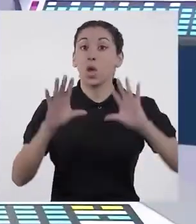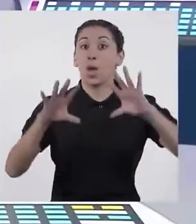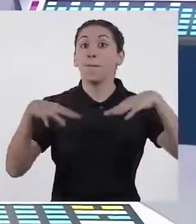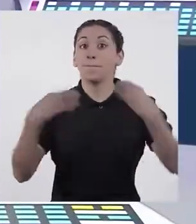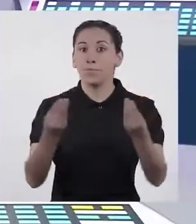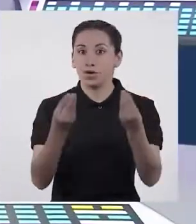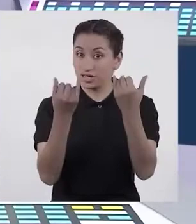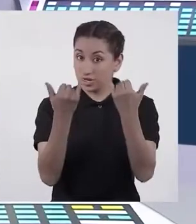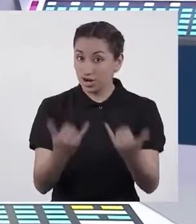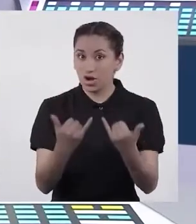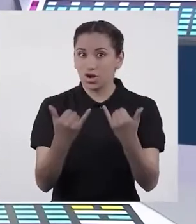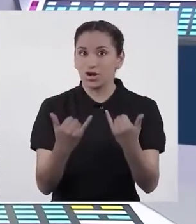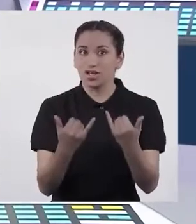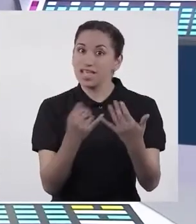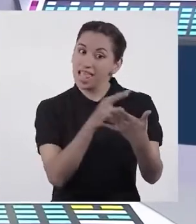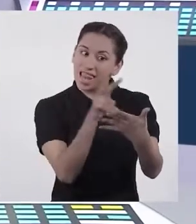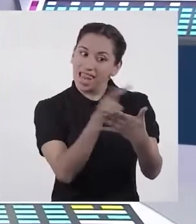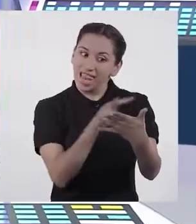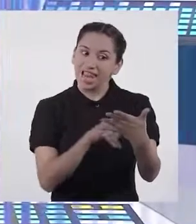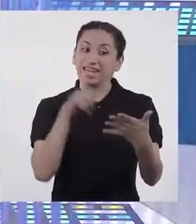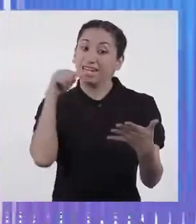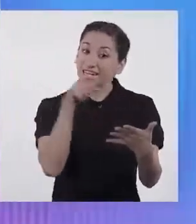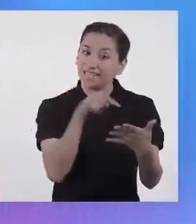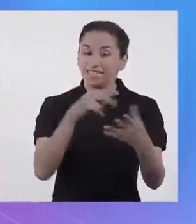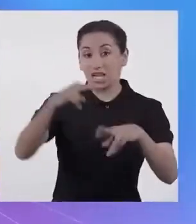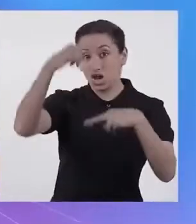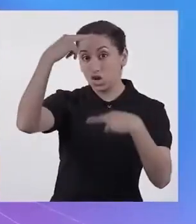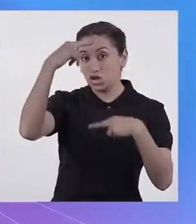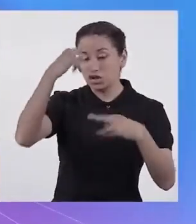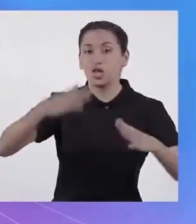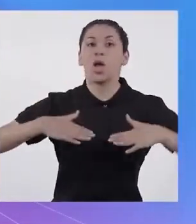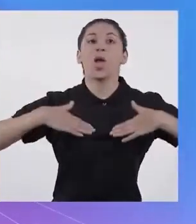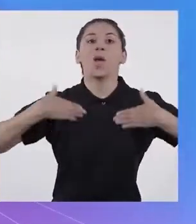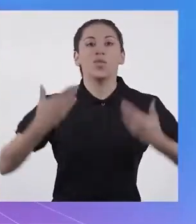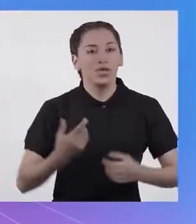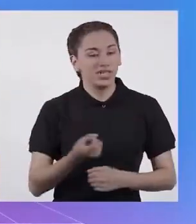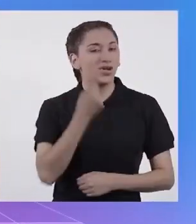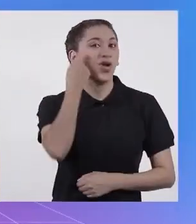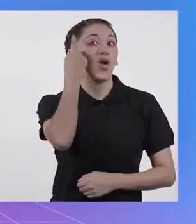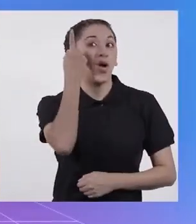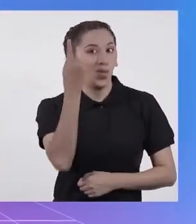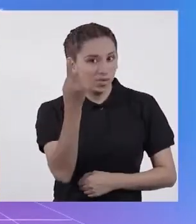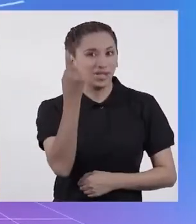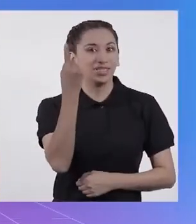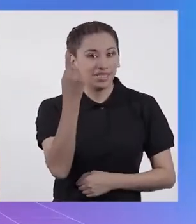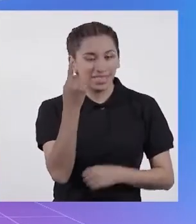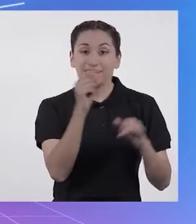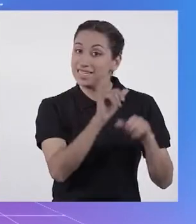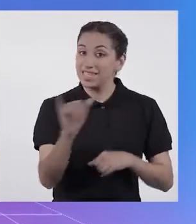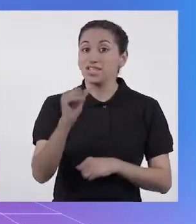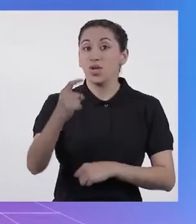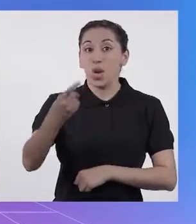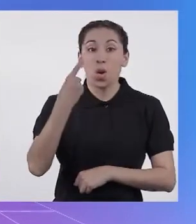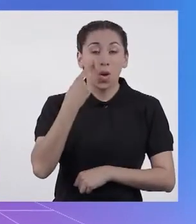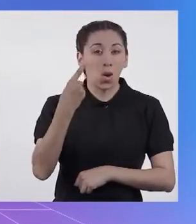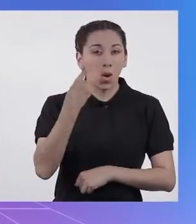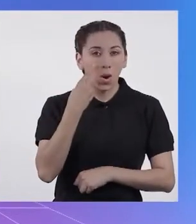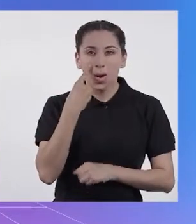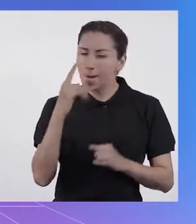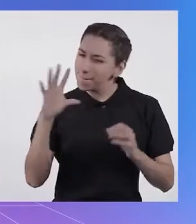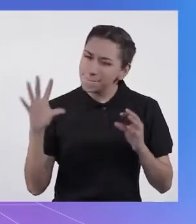Porque hoy vamos a leer esta noticia para poder comprender y